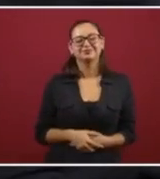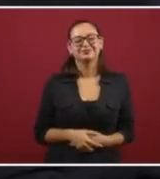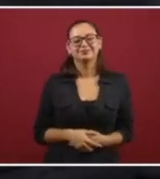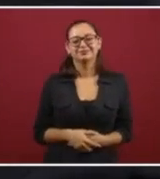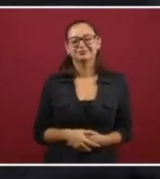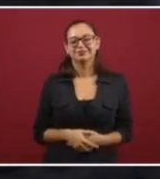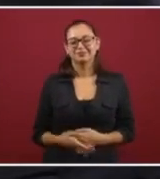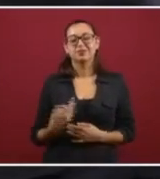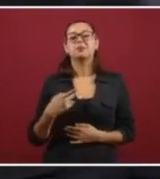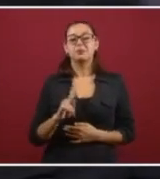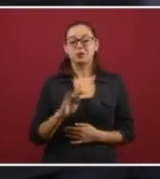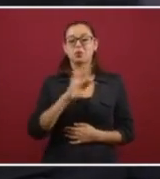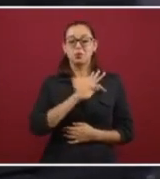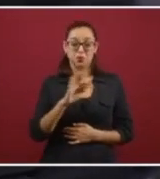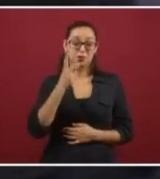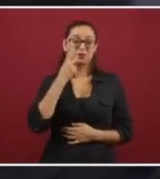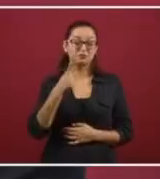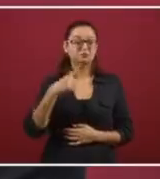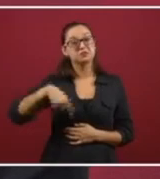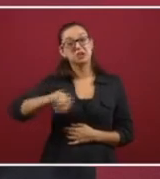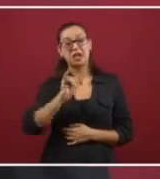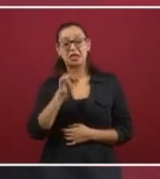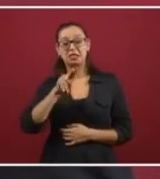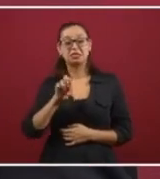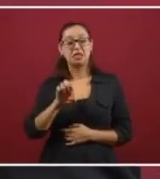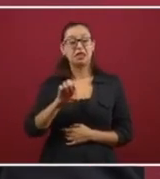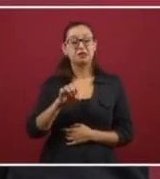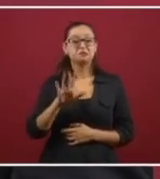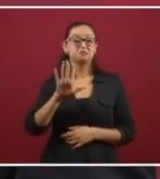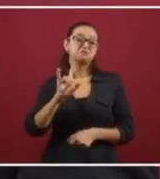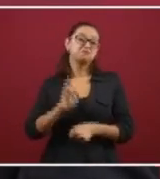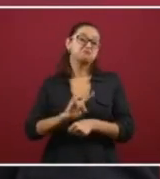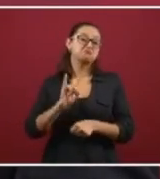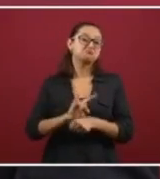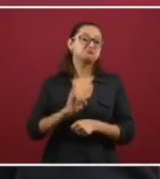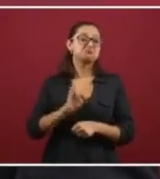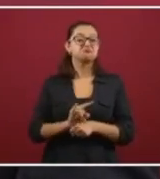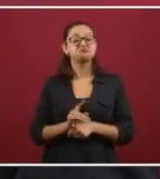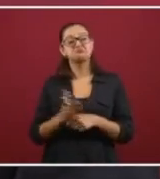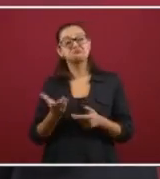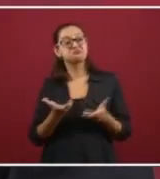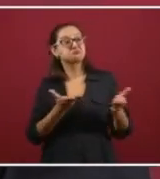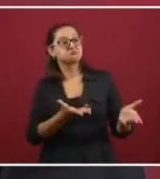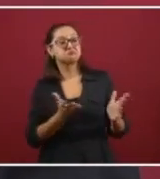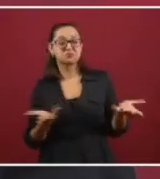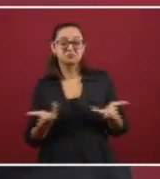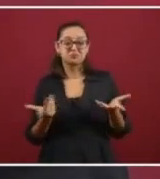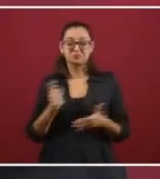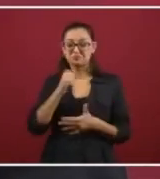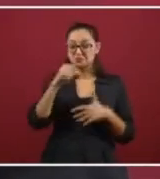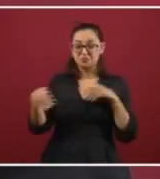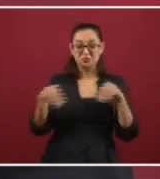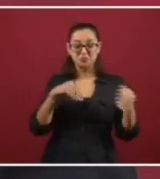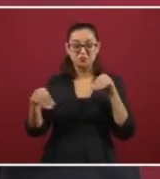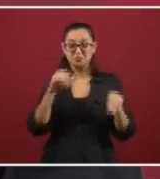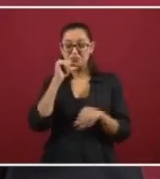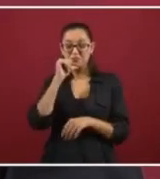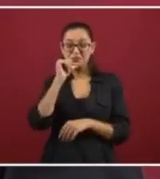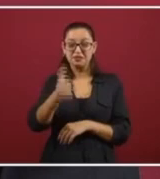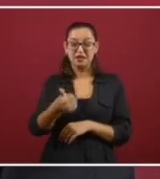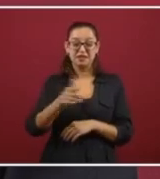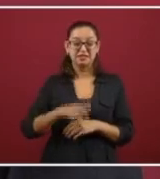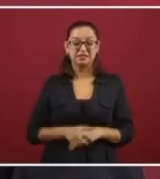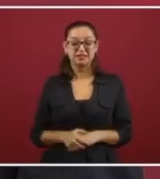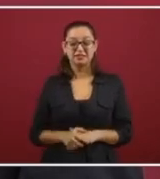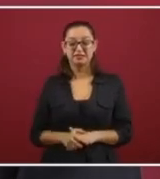sí puedo decir que de adorno, de florero. En materia de desarrollo, afirmó que el Estado debe asumir su